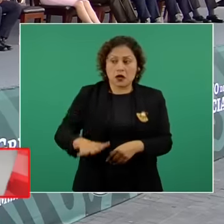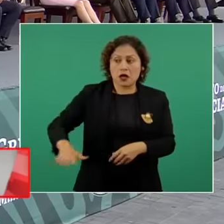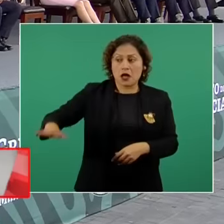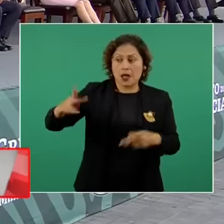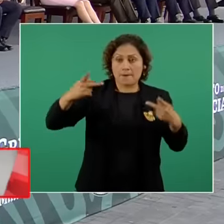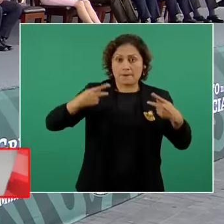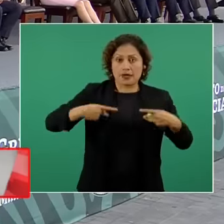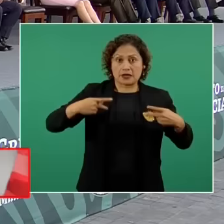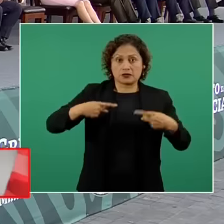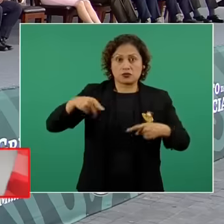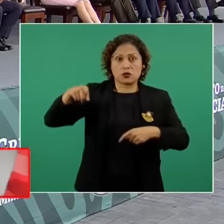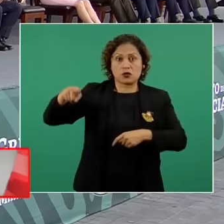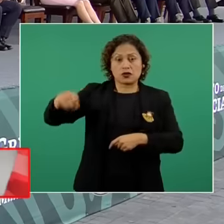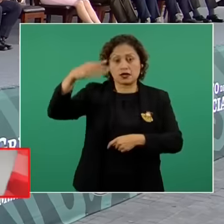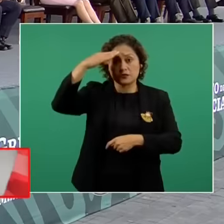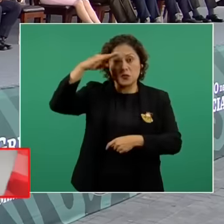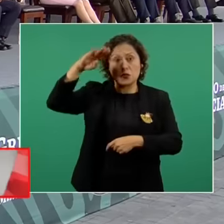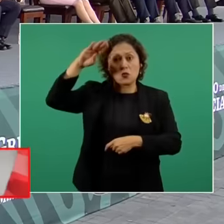cubano-estadounidense,